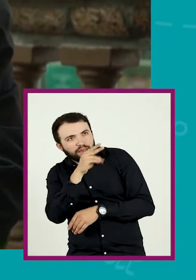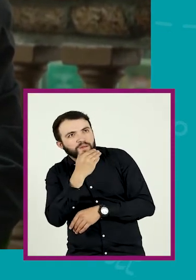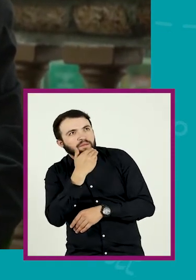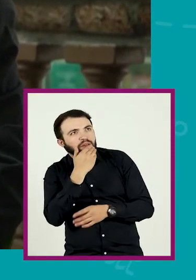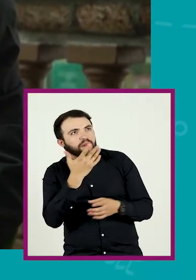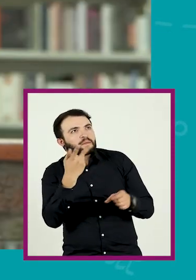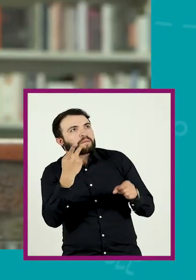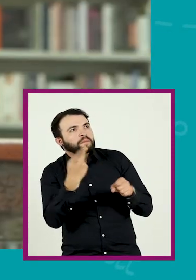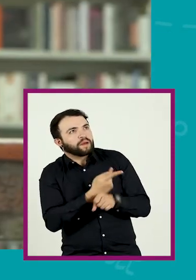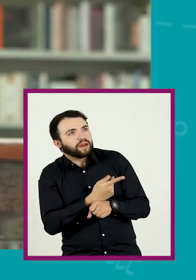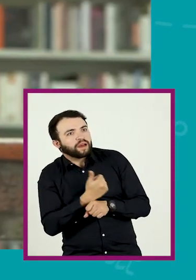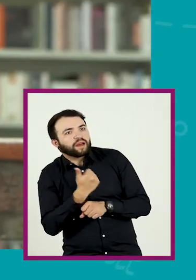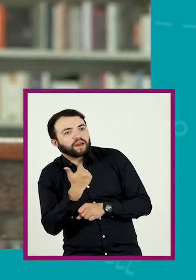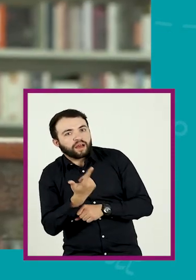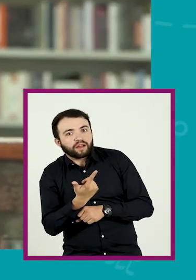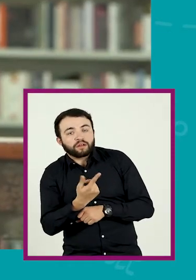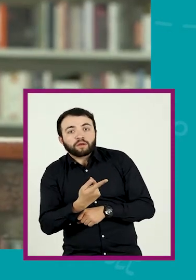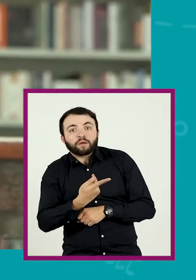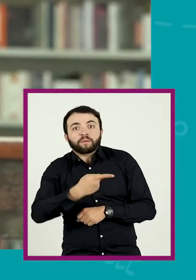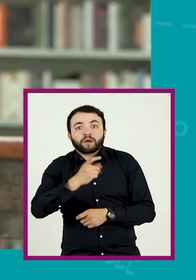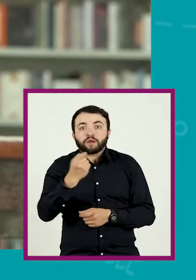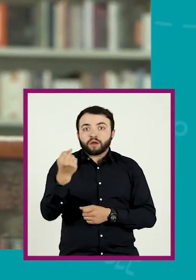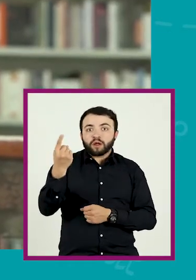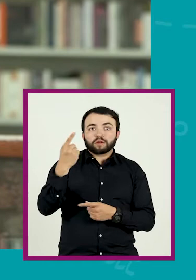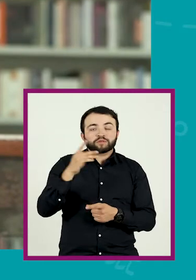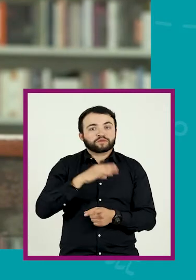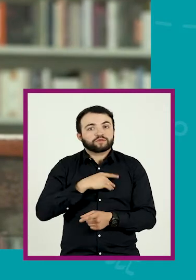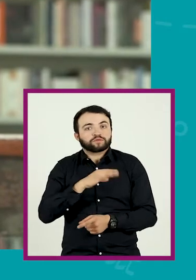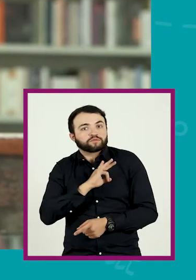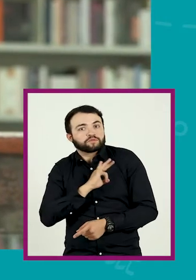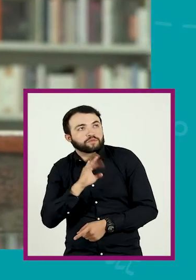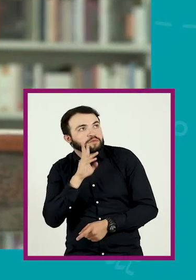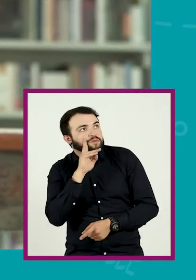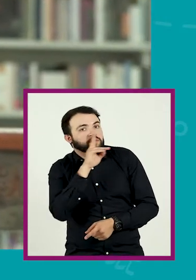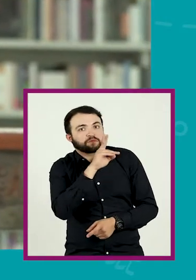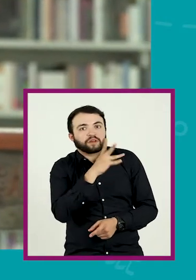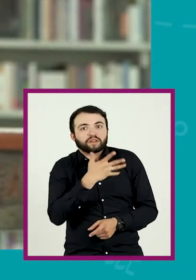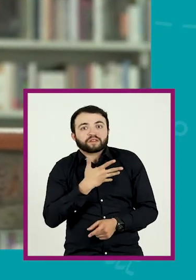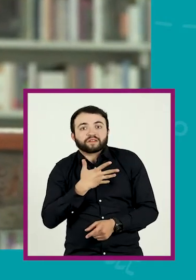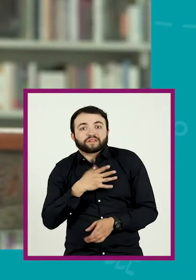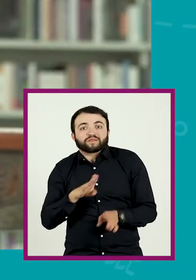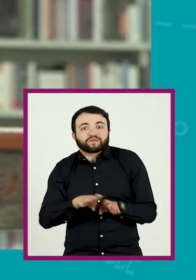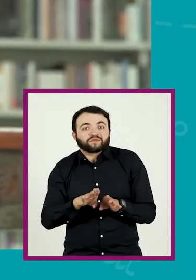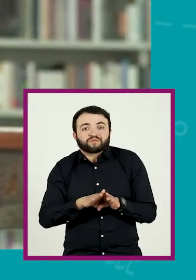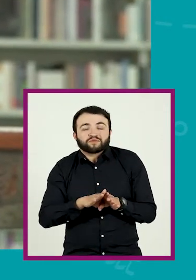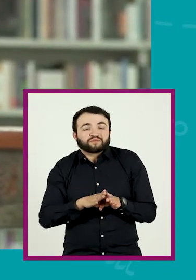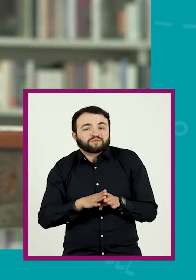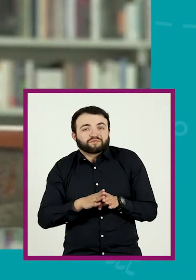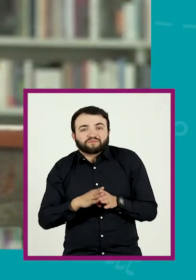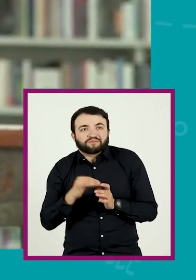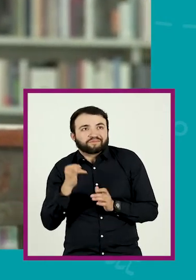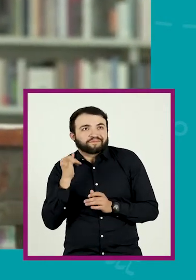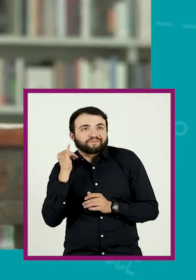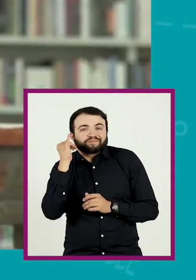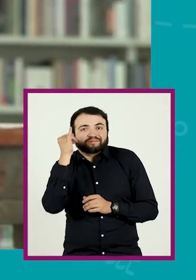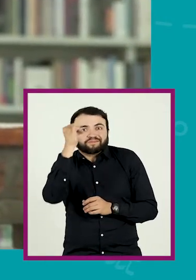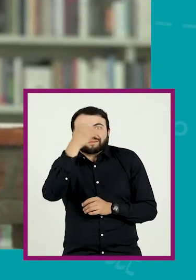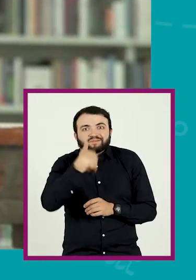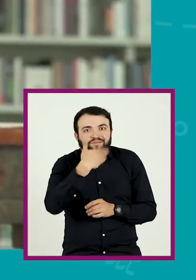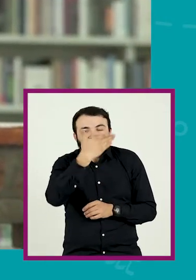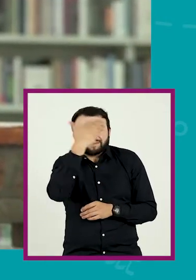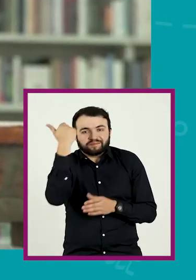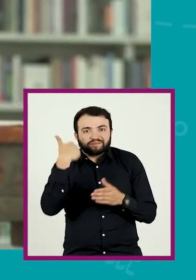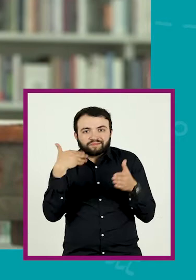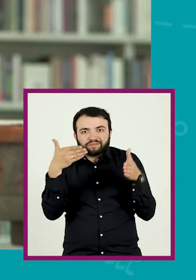comprobar, verificar, pero las remotas son infinitas, ¿no? Entonces, realmente se requeriría una lógica infinita para